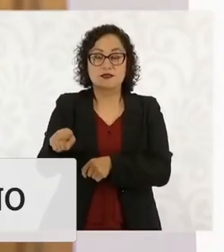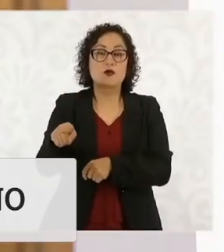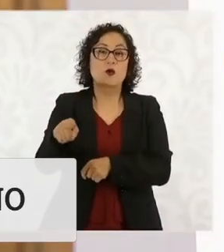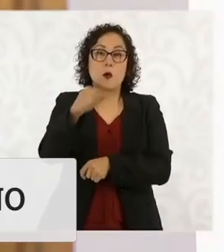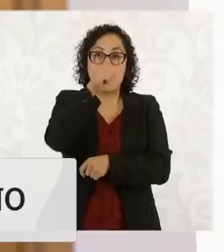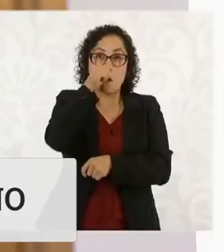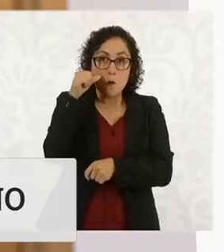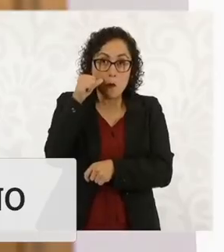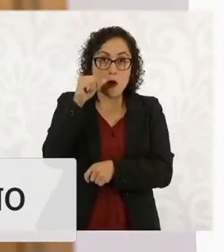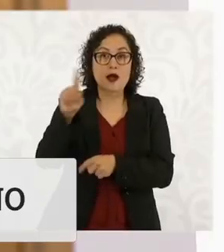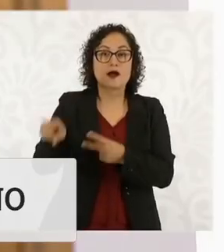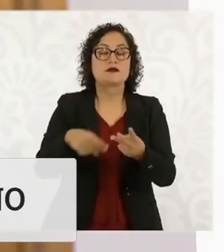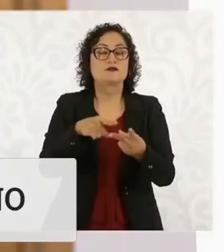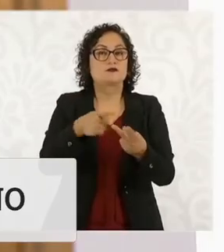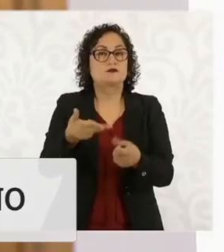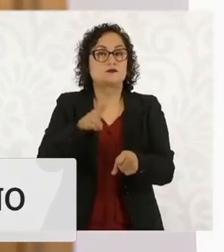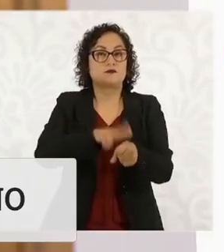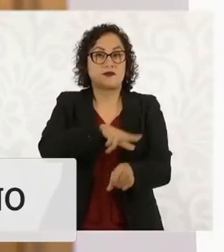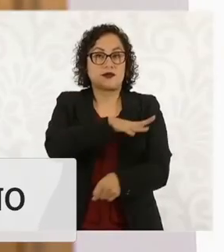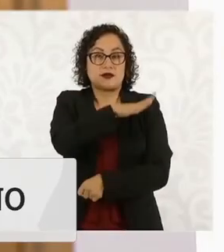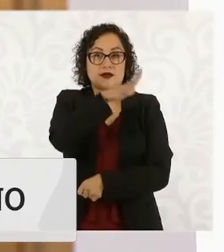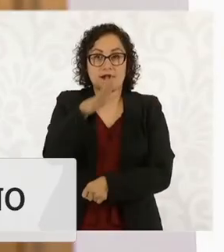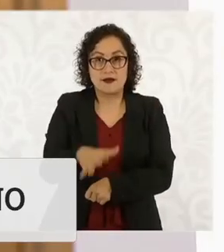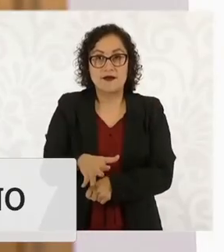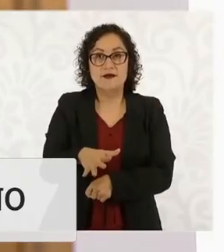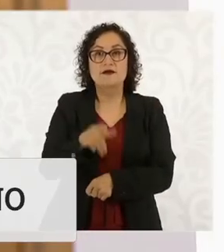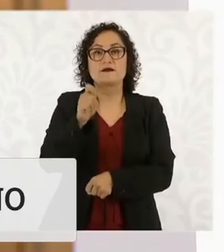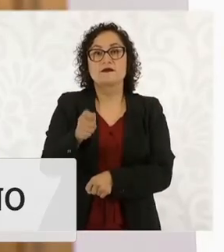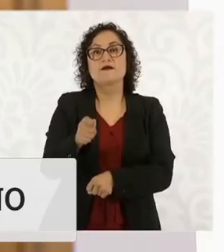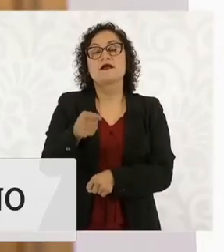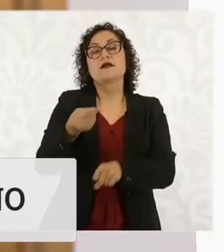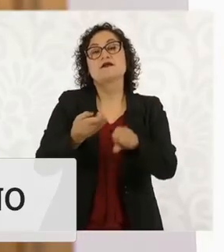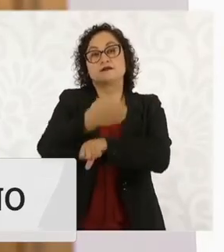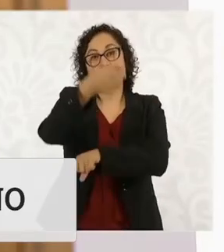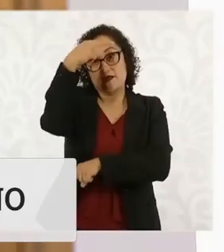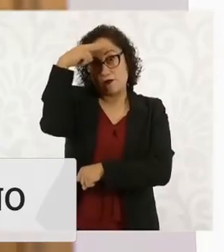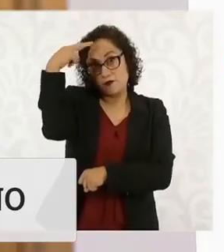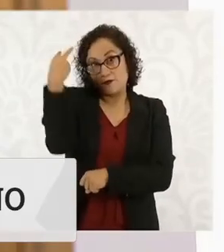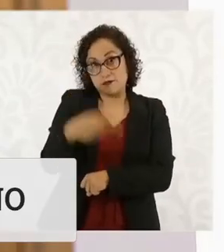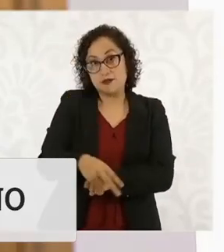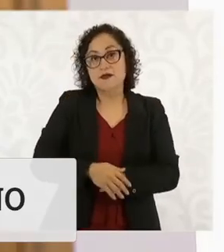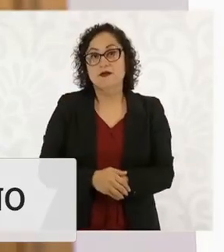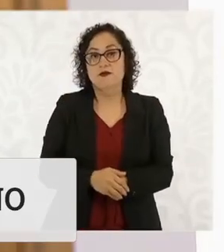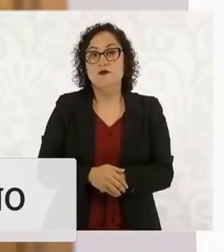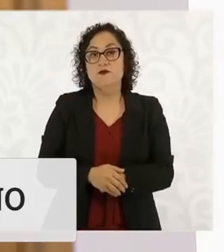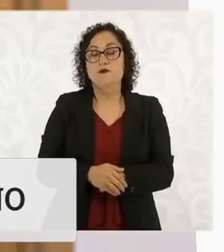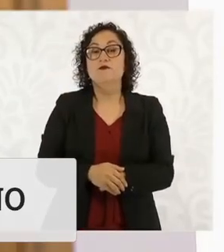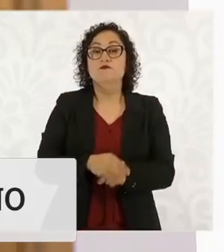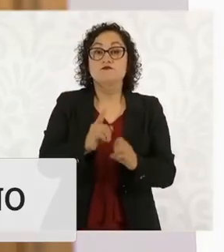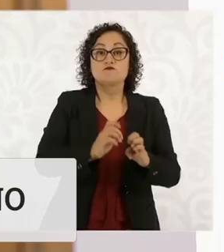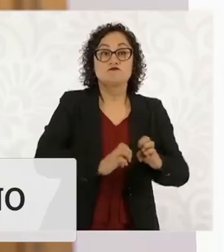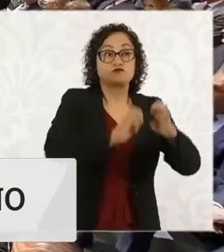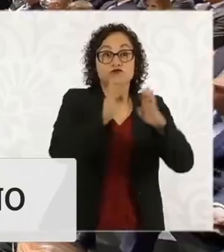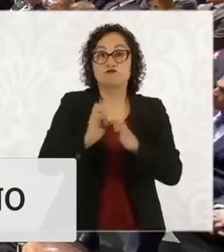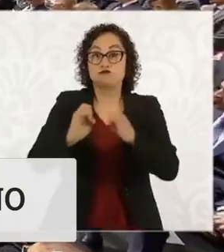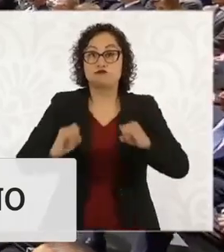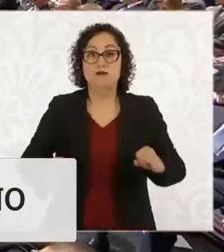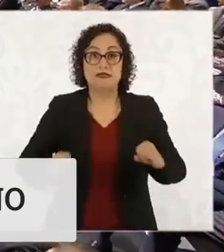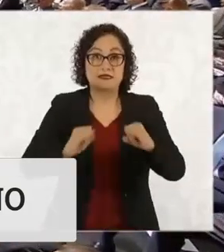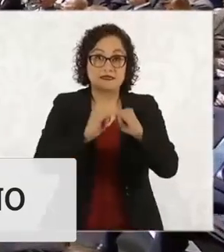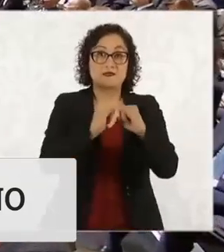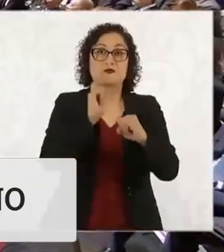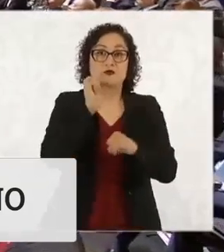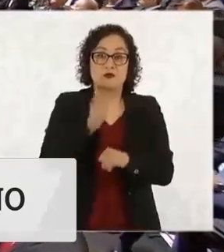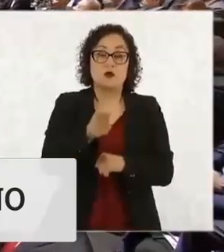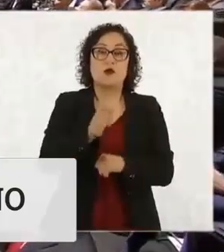Juárez, el Hospital General en Atenco, Estado de México, las torres de Cardiología y Oncología